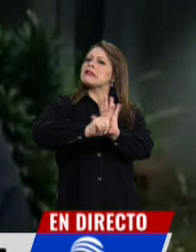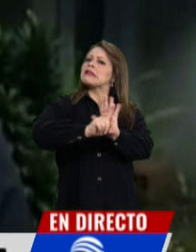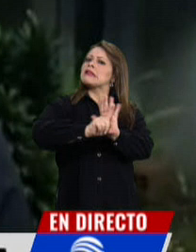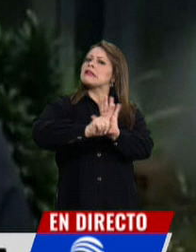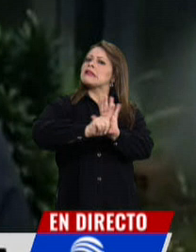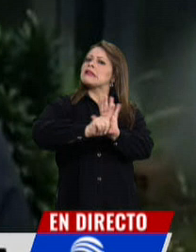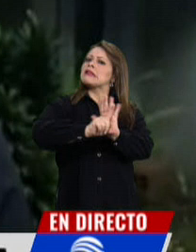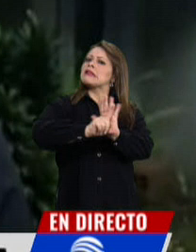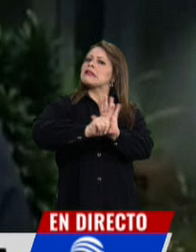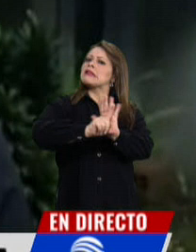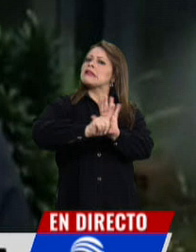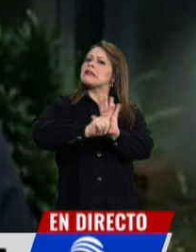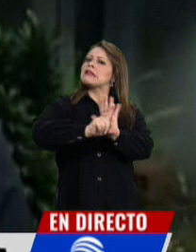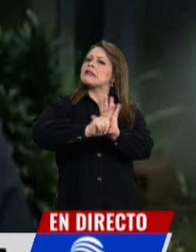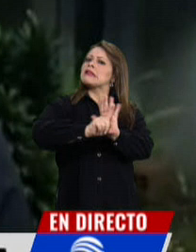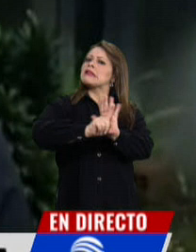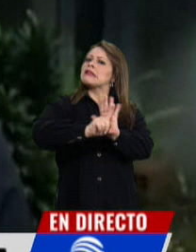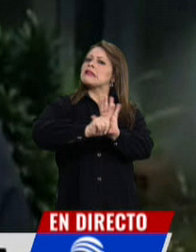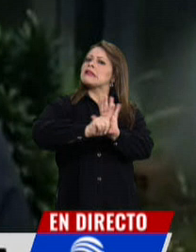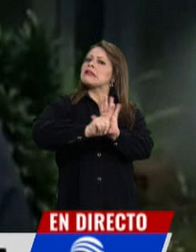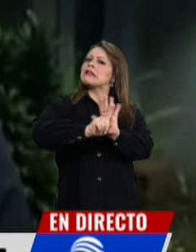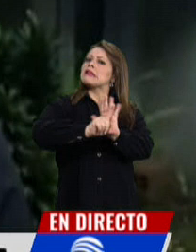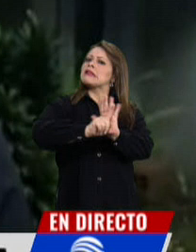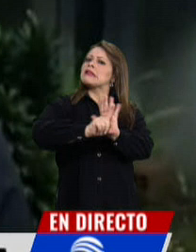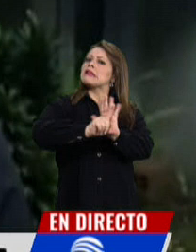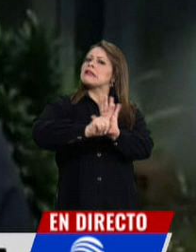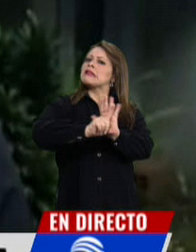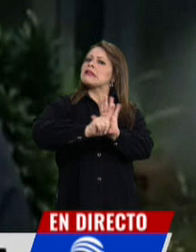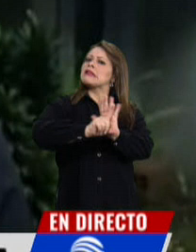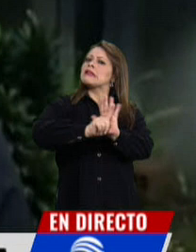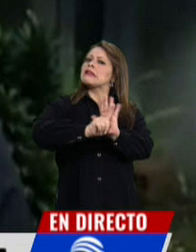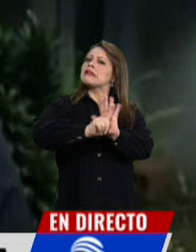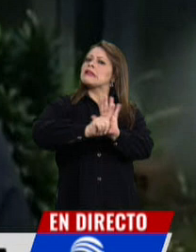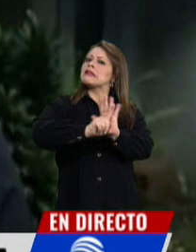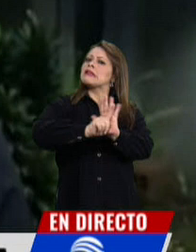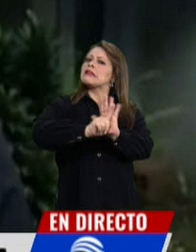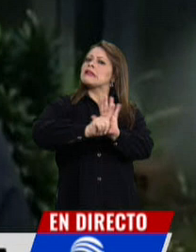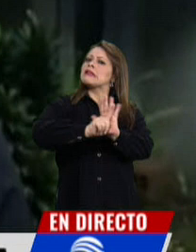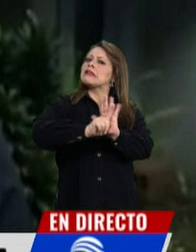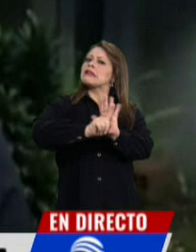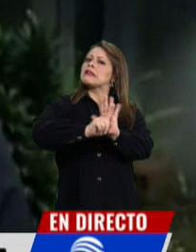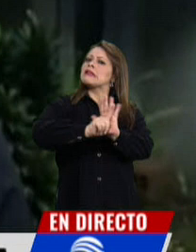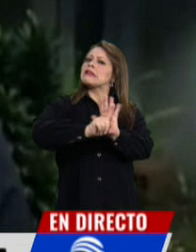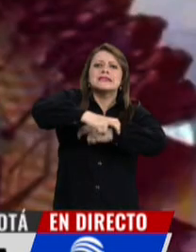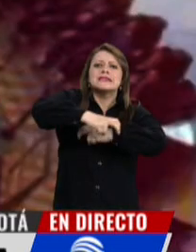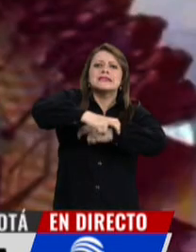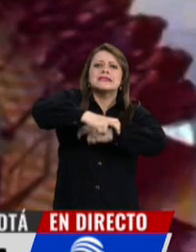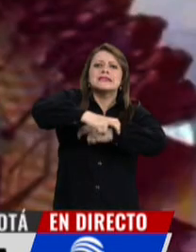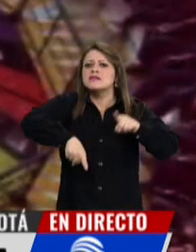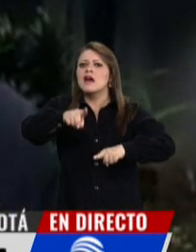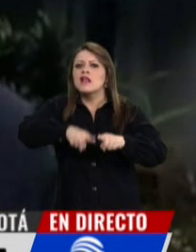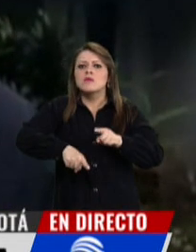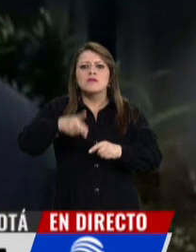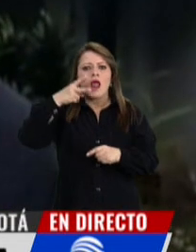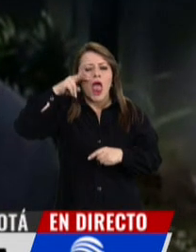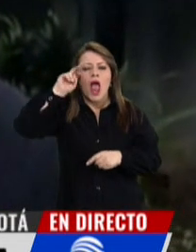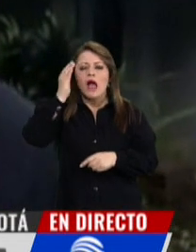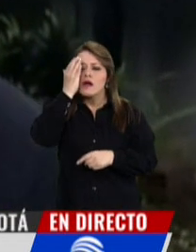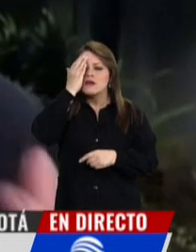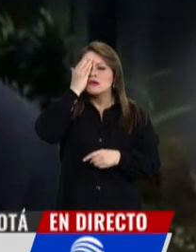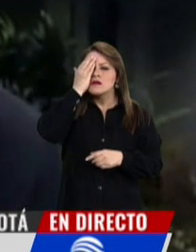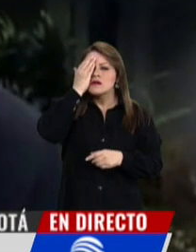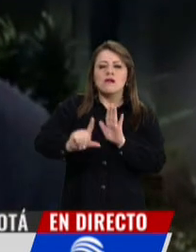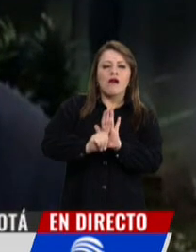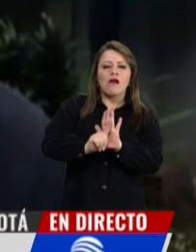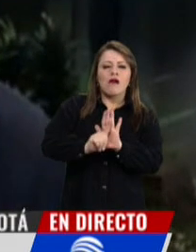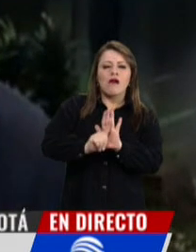el establecimiento. El concejal Julio César Acosta sigue denunciando que varios de estos parques funcionan con el registro vencido. La administración tiene